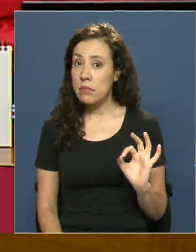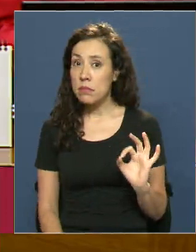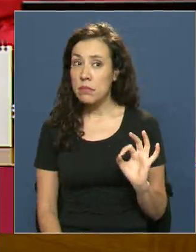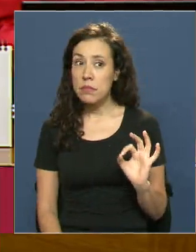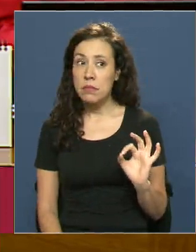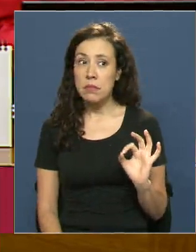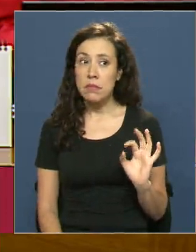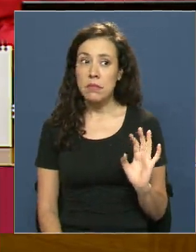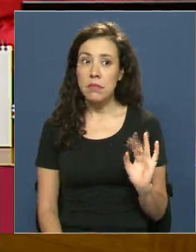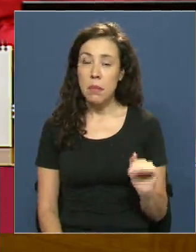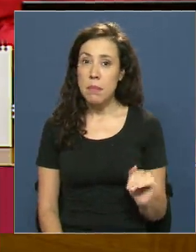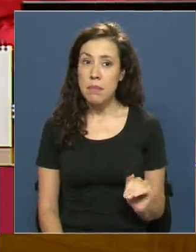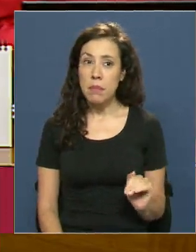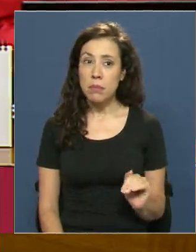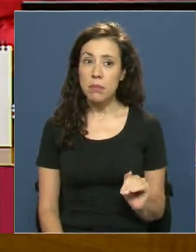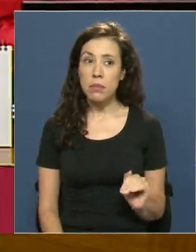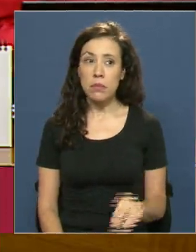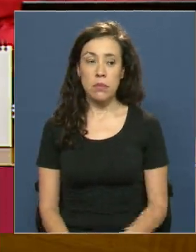reserva constitucional?